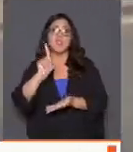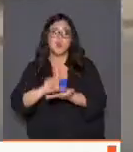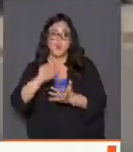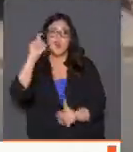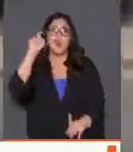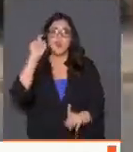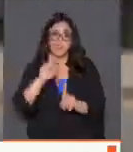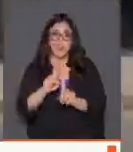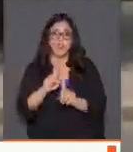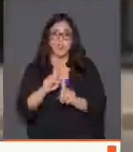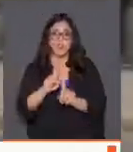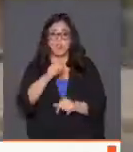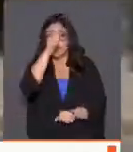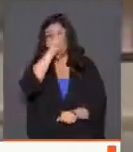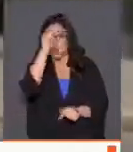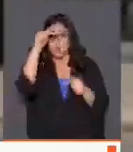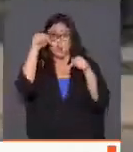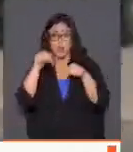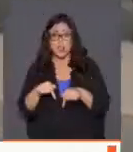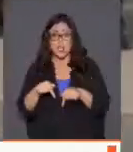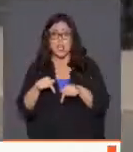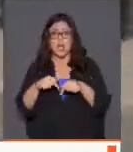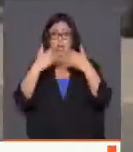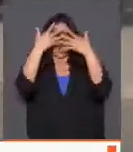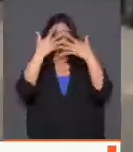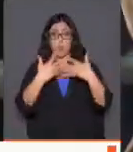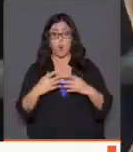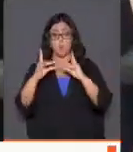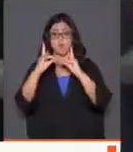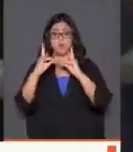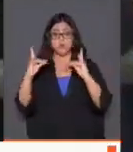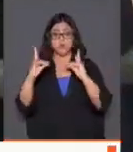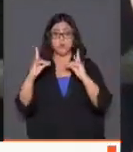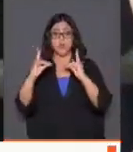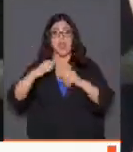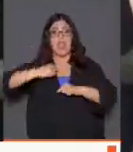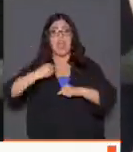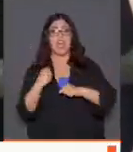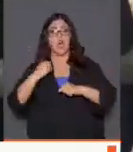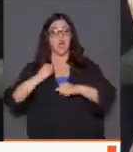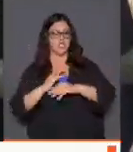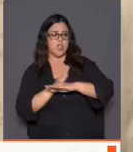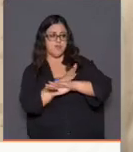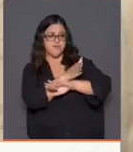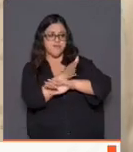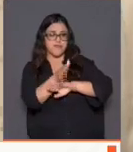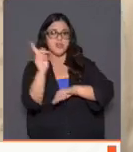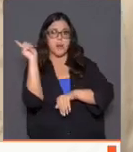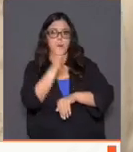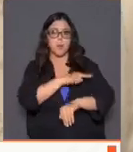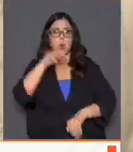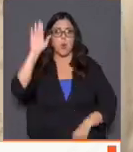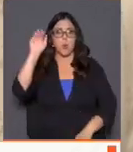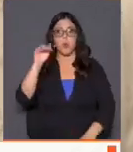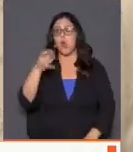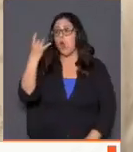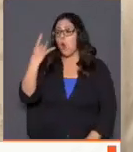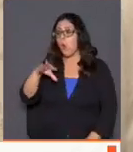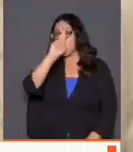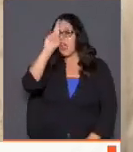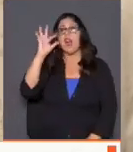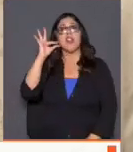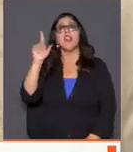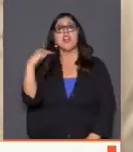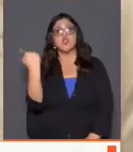este domingo el féretro de la monarca recorrió Escocia para un último adiós Es la única reina que hemos conocido